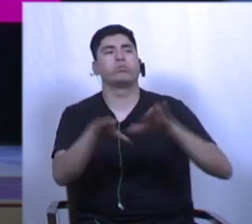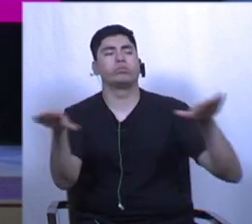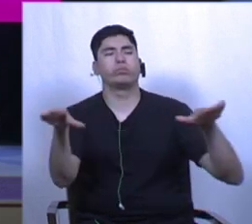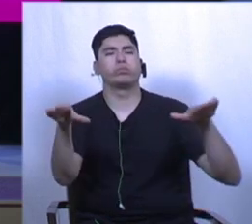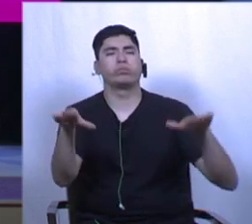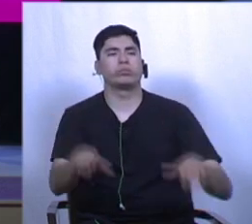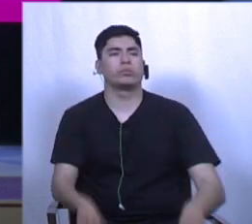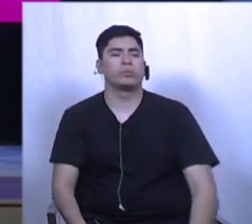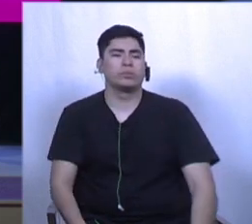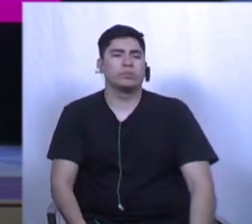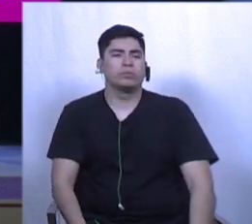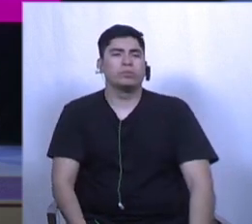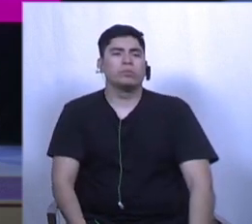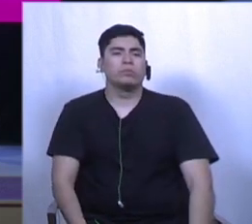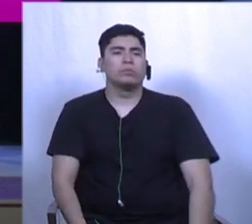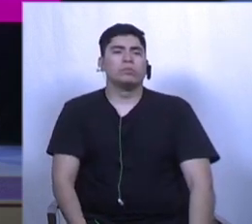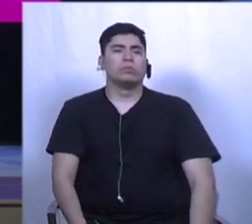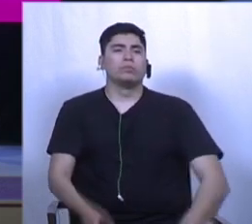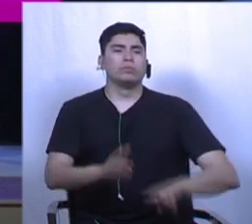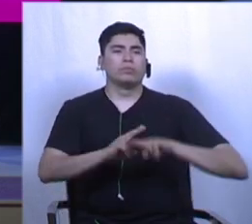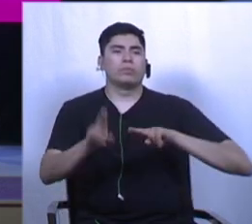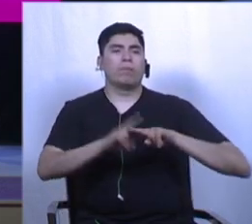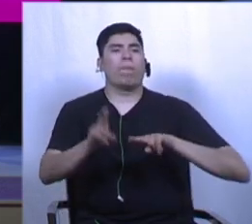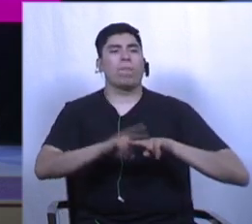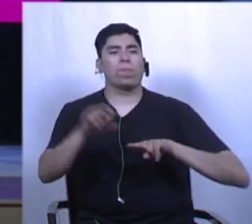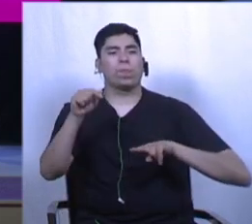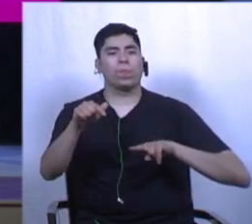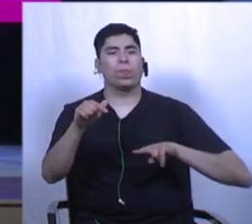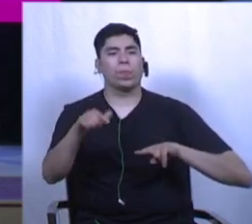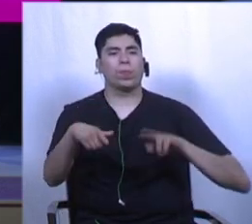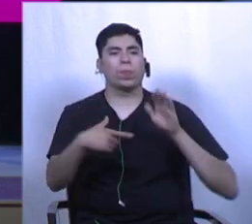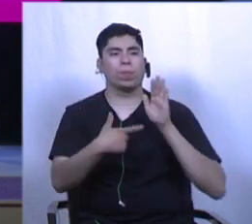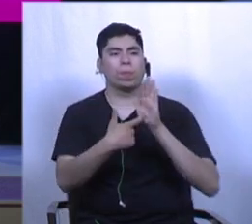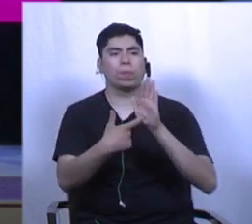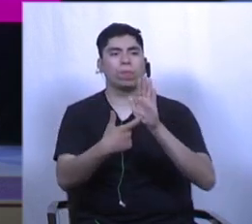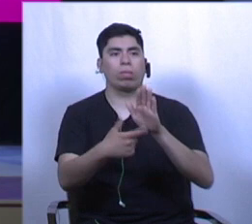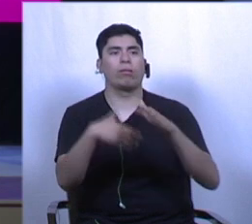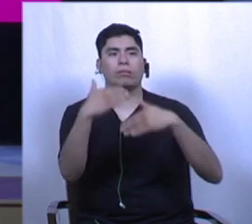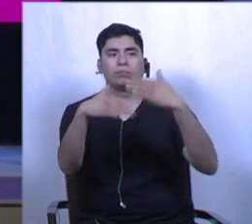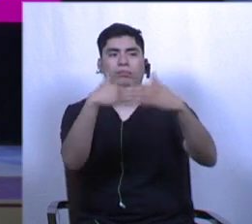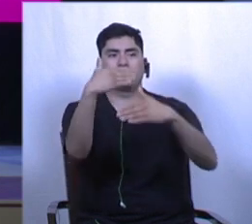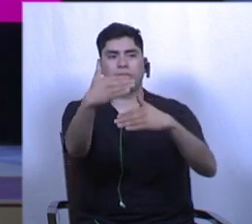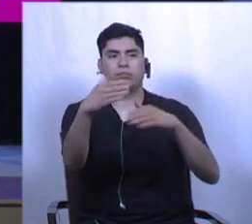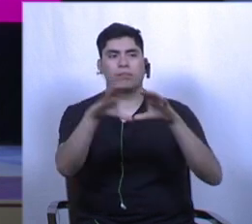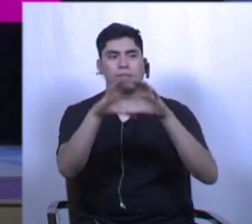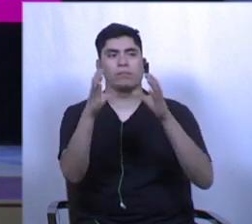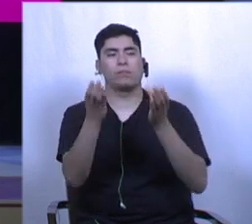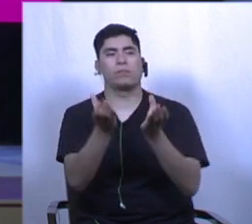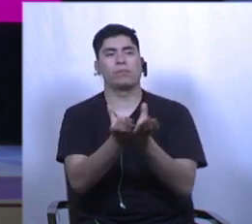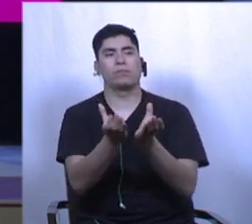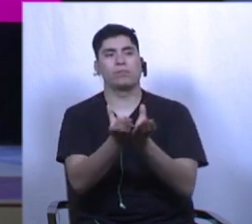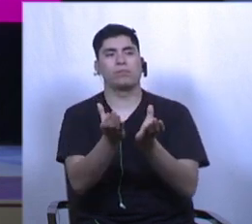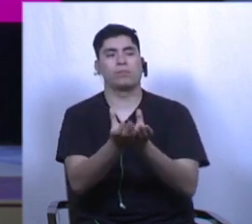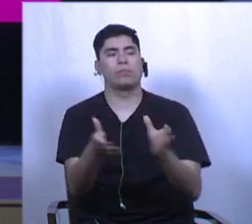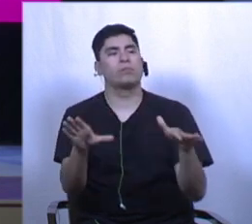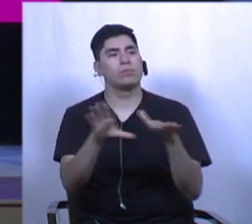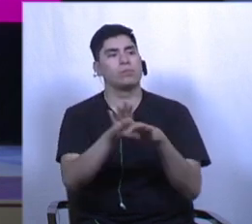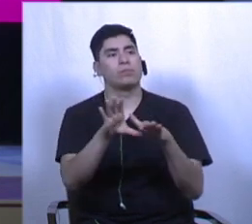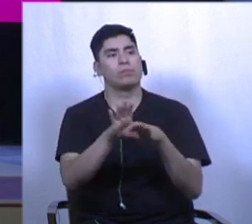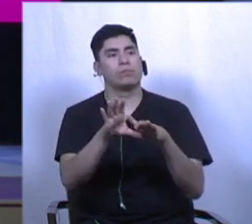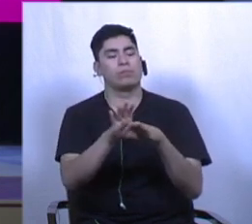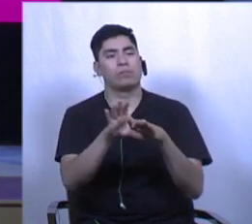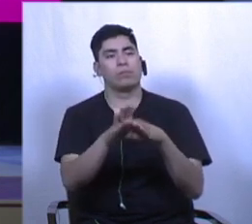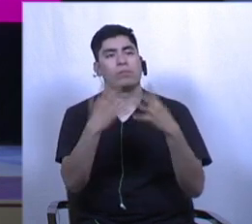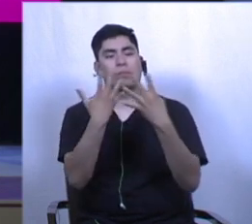de carbono. Y lo que hacemos acá es hacer un muestreo de la humedad del planeta, utilizando una